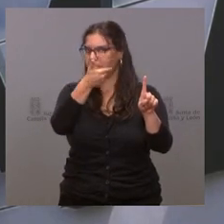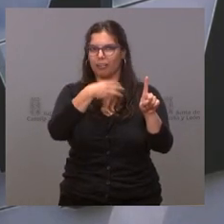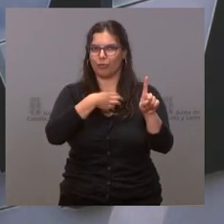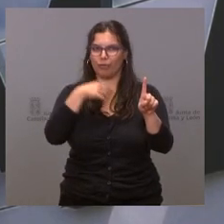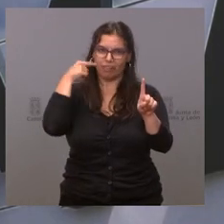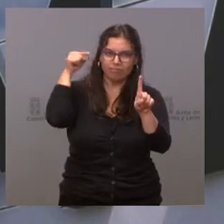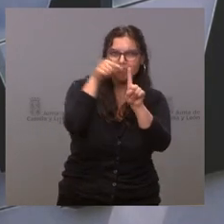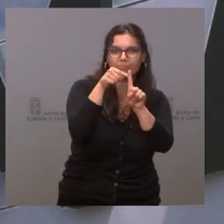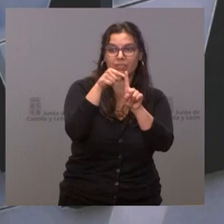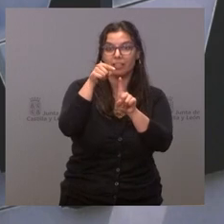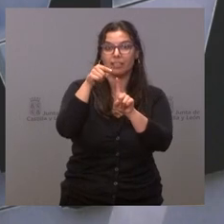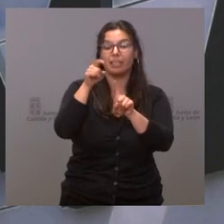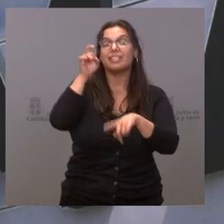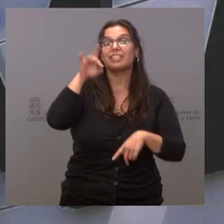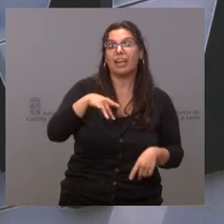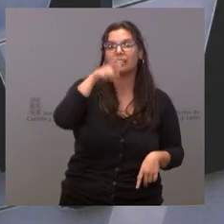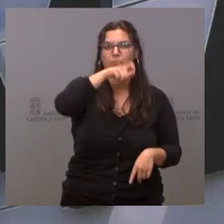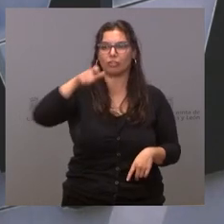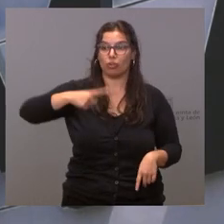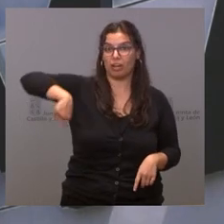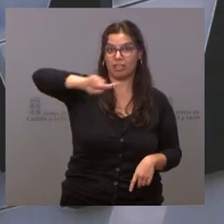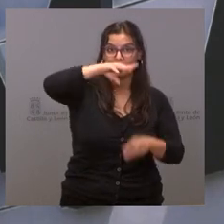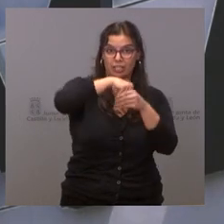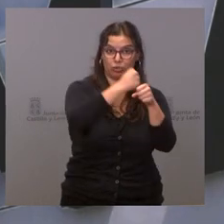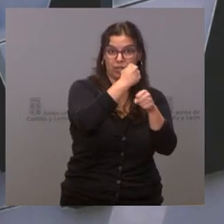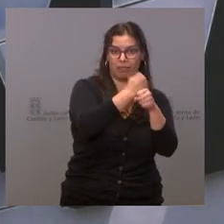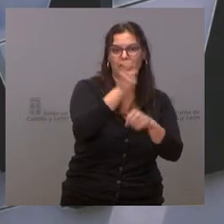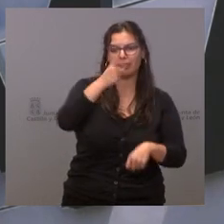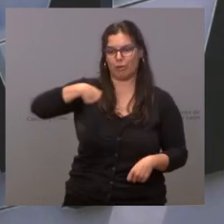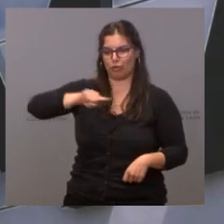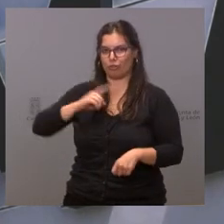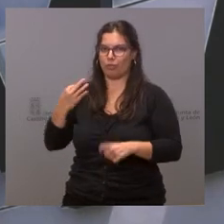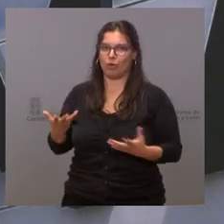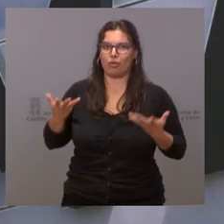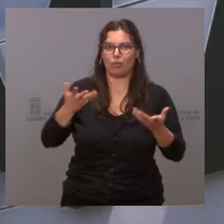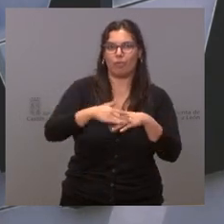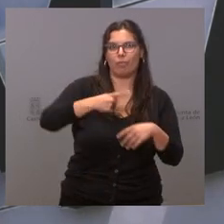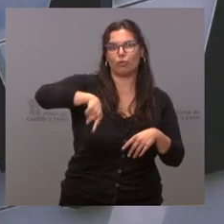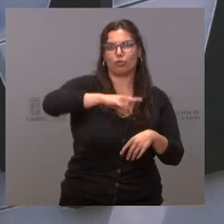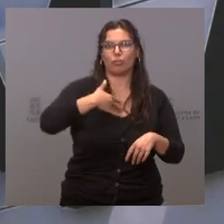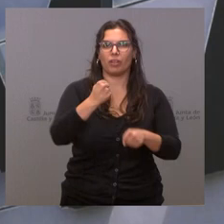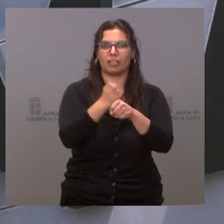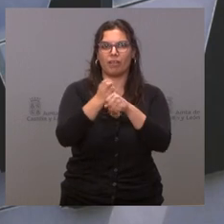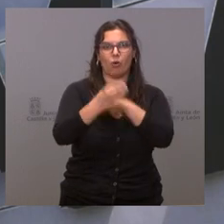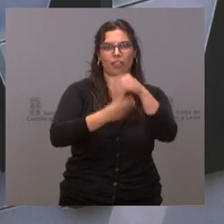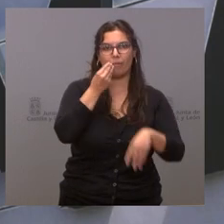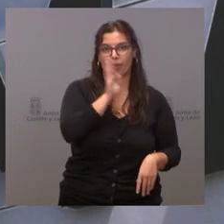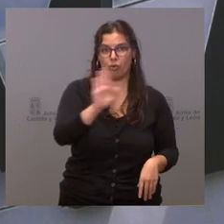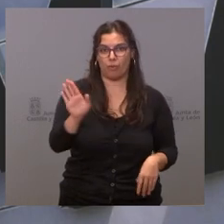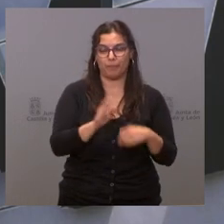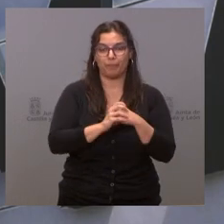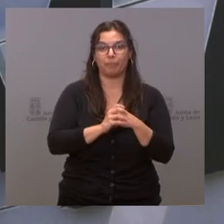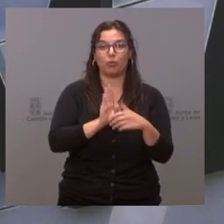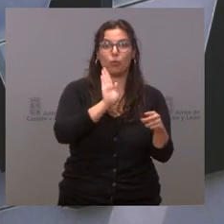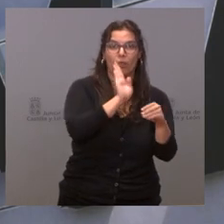trabajamos aquí y de quienes tenemos que ayudarlos para que hagáis de la mejor manera posible vuestro trabajo cuidar